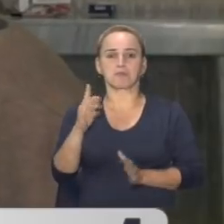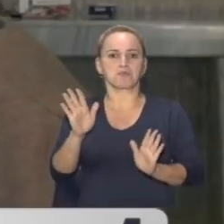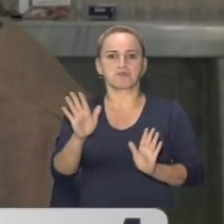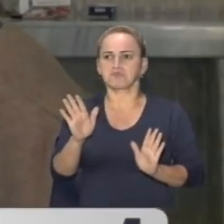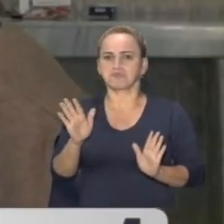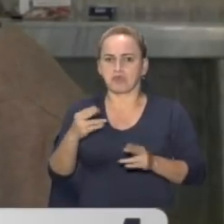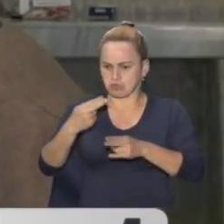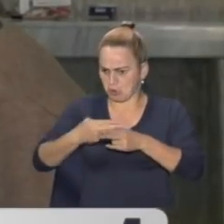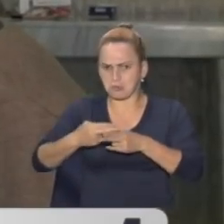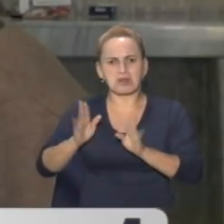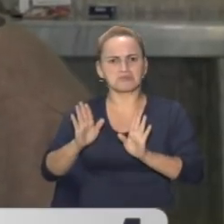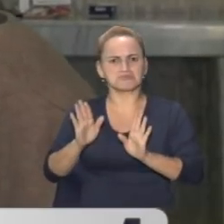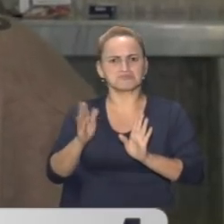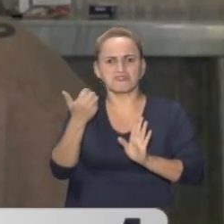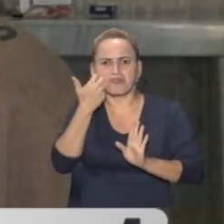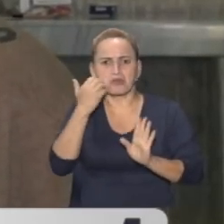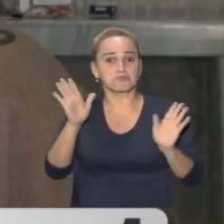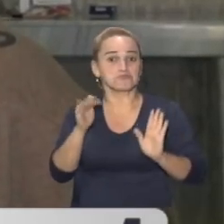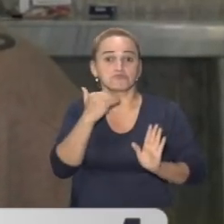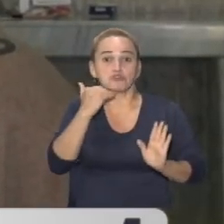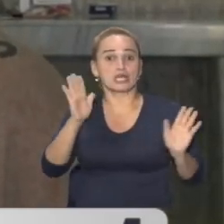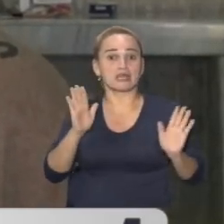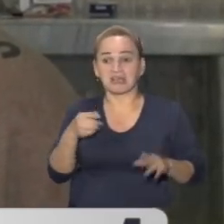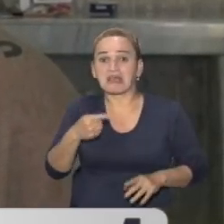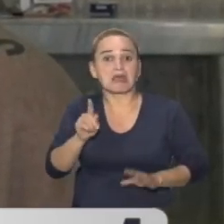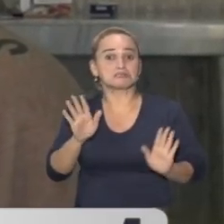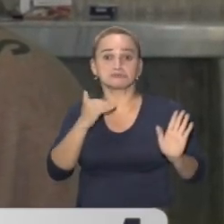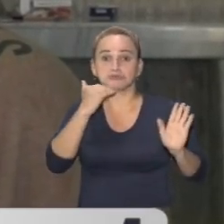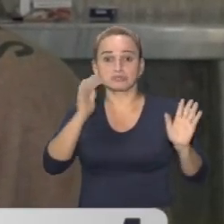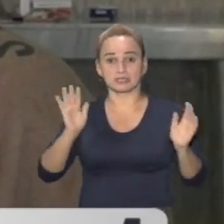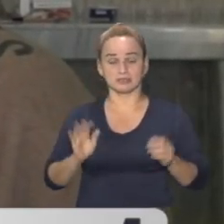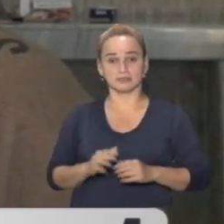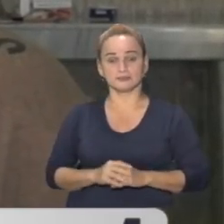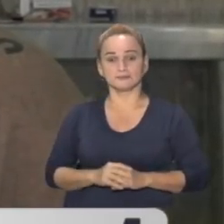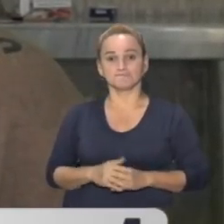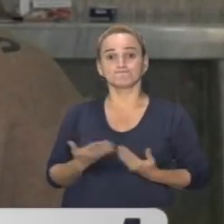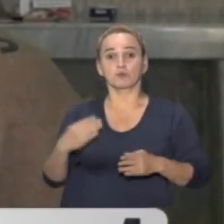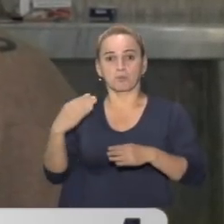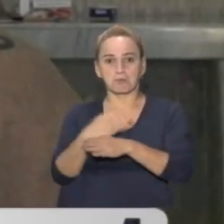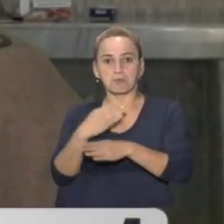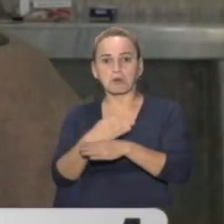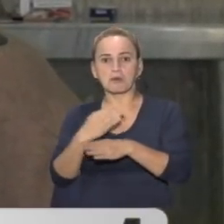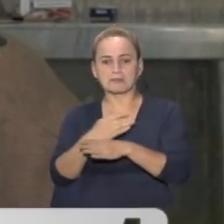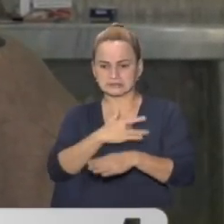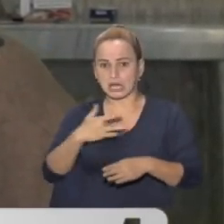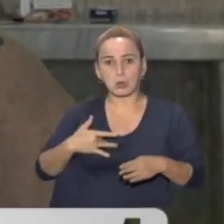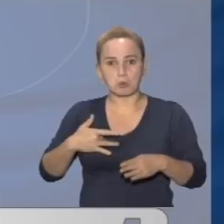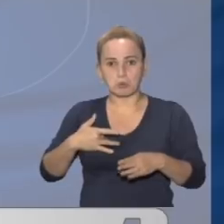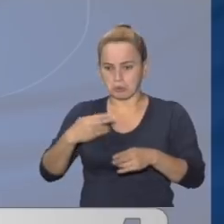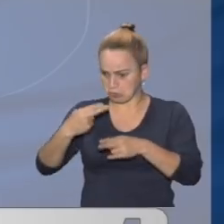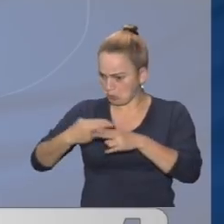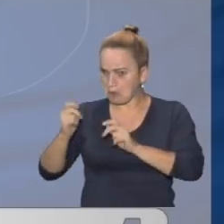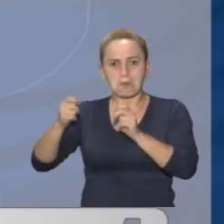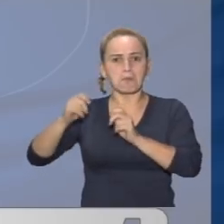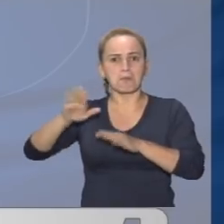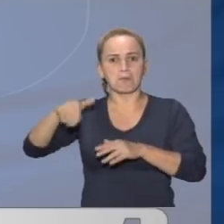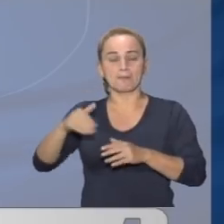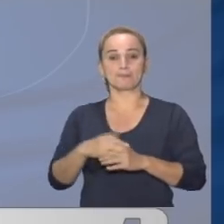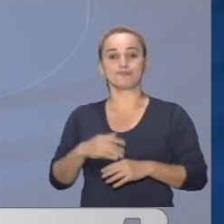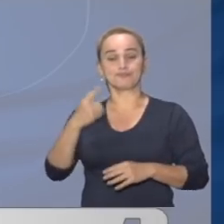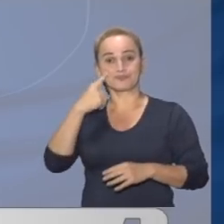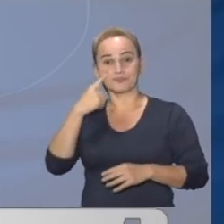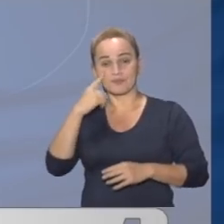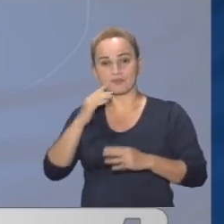Nunca se supo ni se sabrá qué es. Un problema de salud desconocido. El